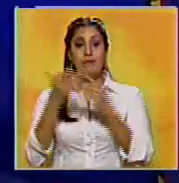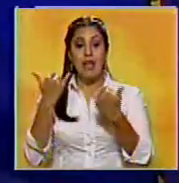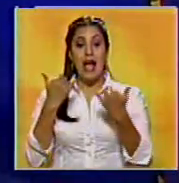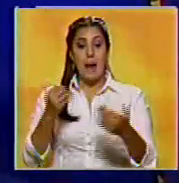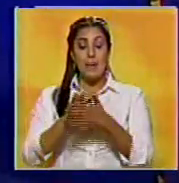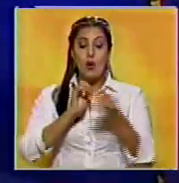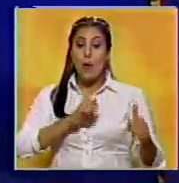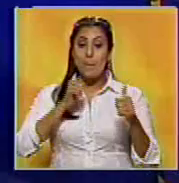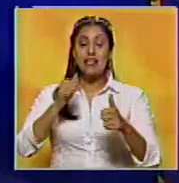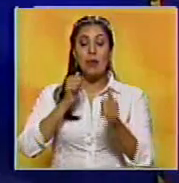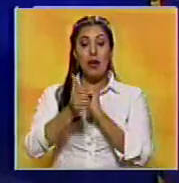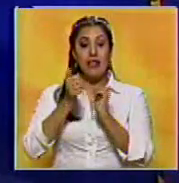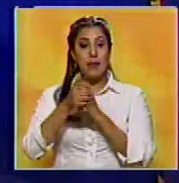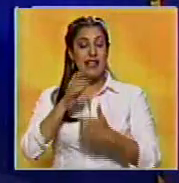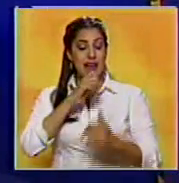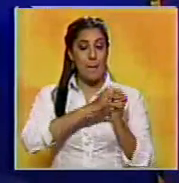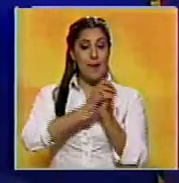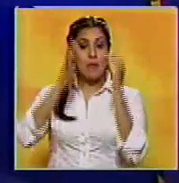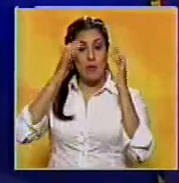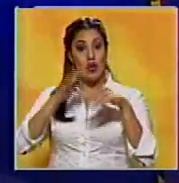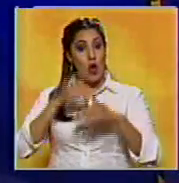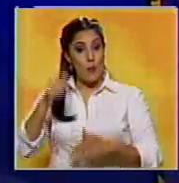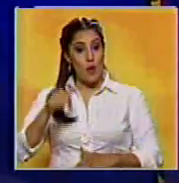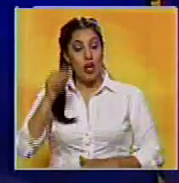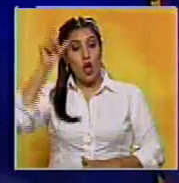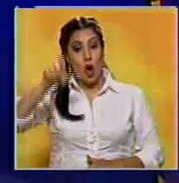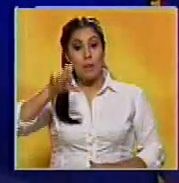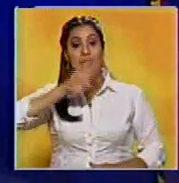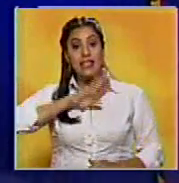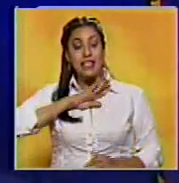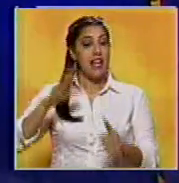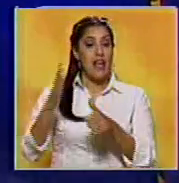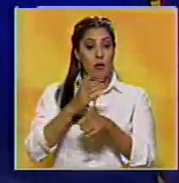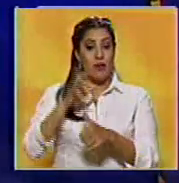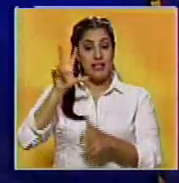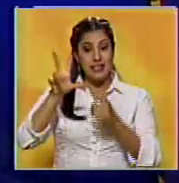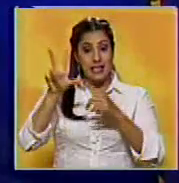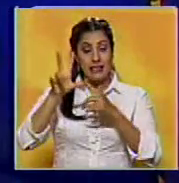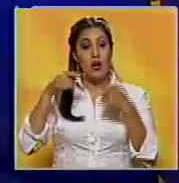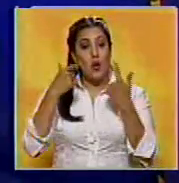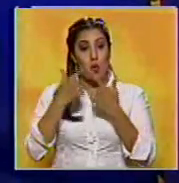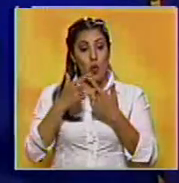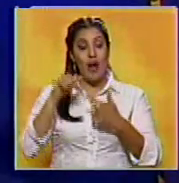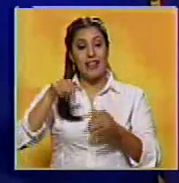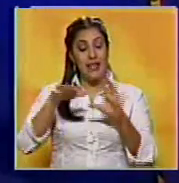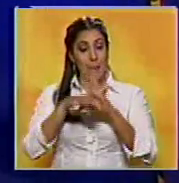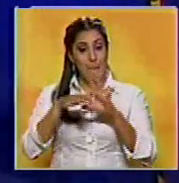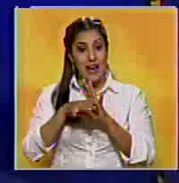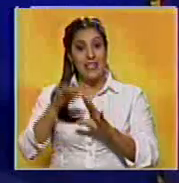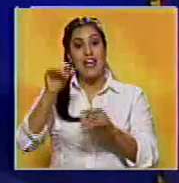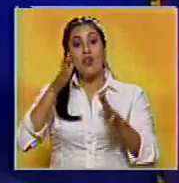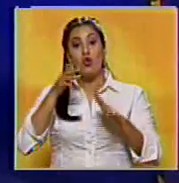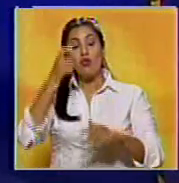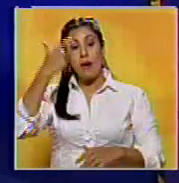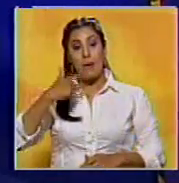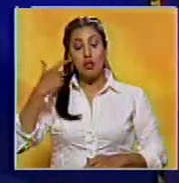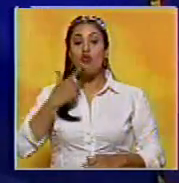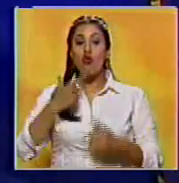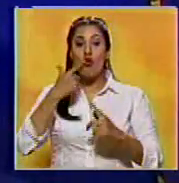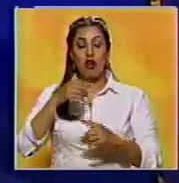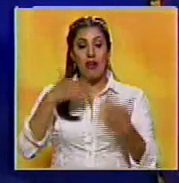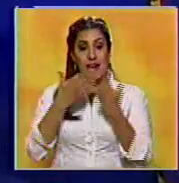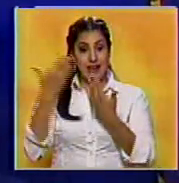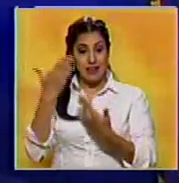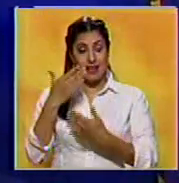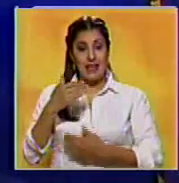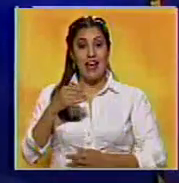Amigas y amigos, iniciamos los deportes con béisbol de Grandes Ligas porque Germán Márquez logró su tercer lauro del año este martes en el triunfo de los Rockies de Colorado ante